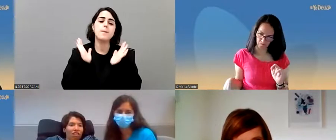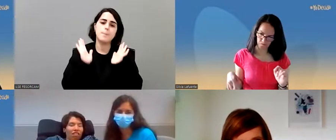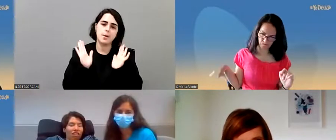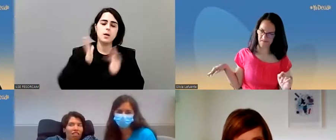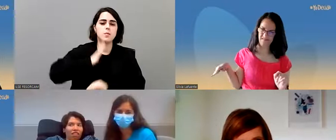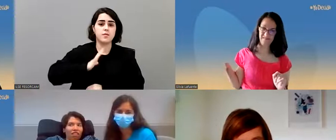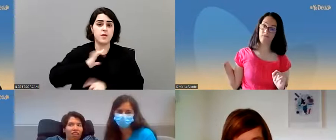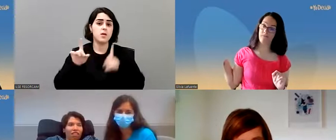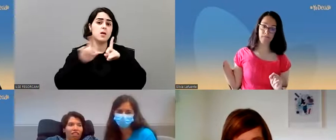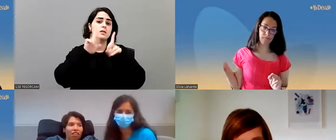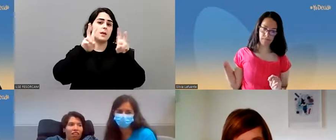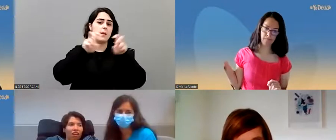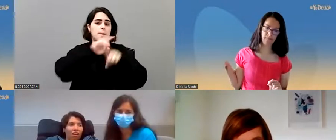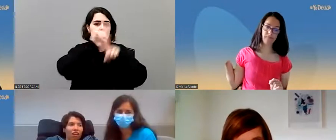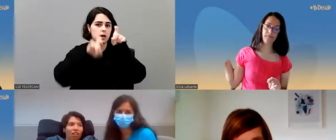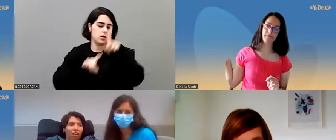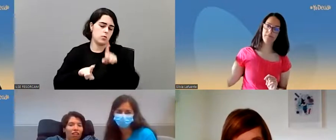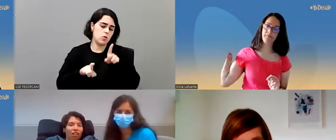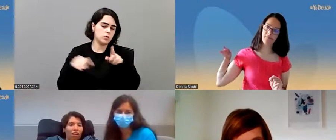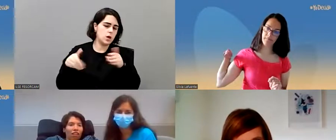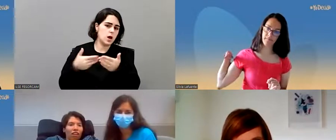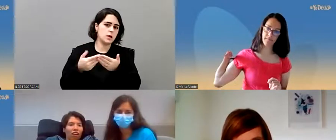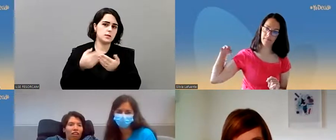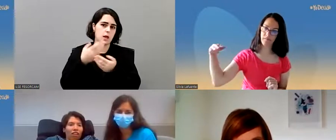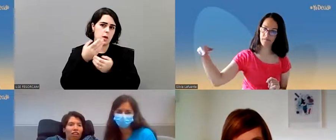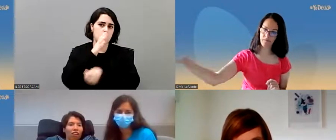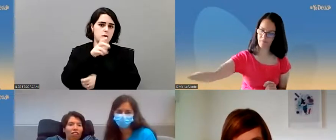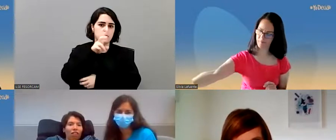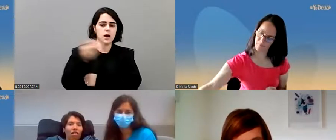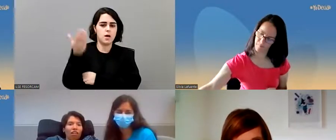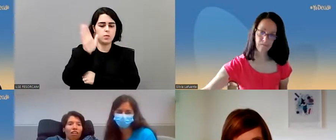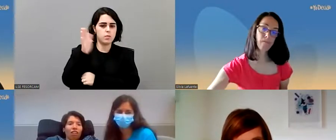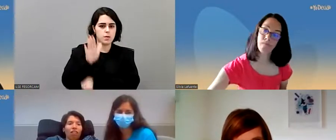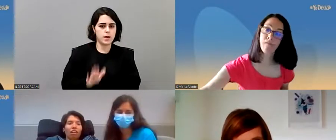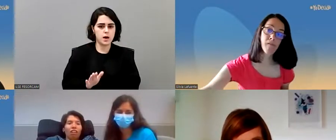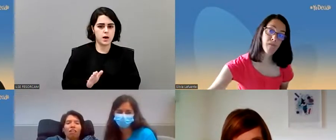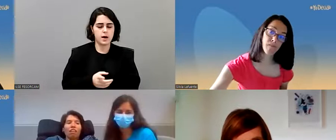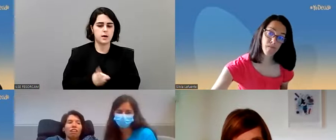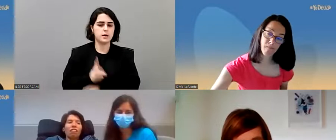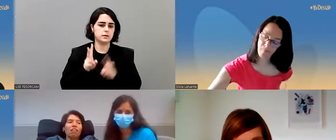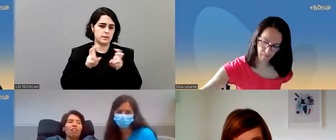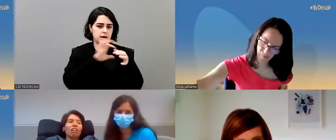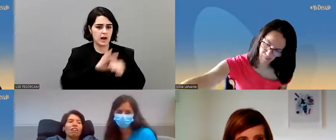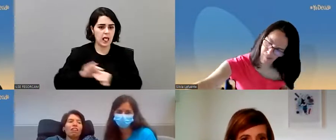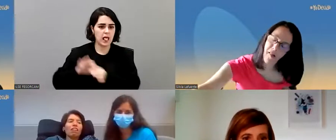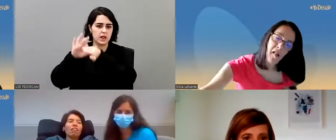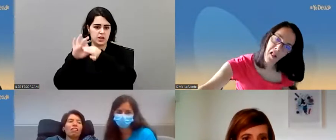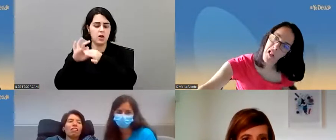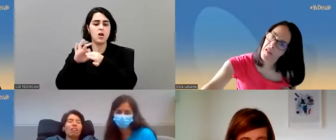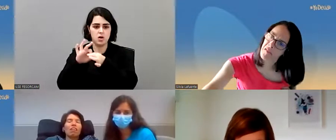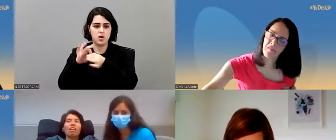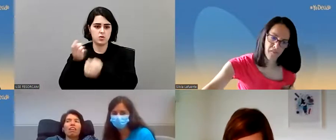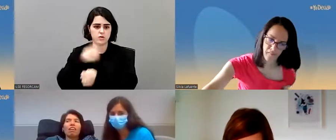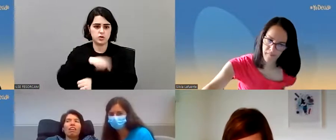las preguntas que tengáis de las presentaciones que vamos, en relación a las presentaciones que vamos a ir